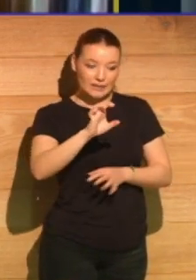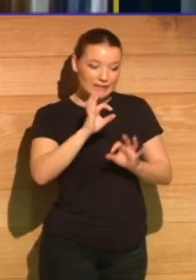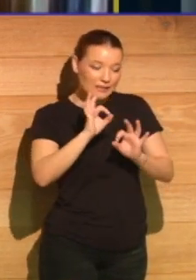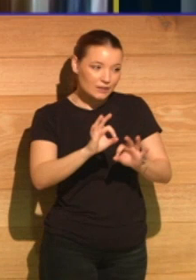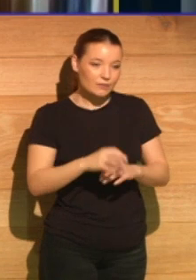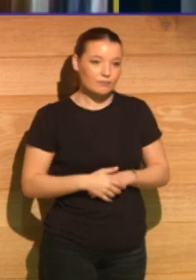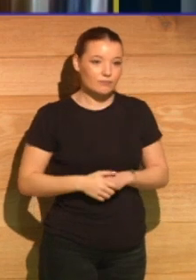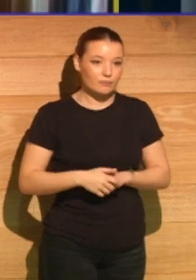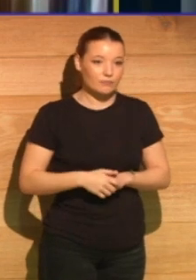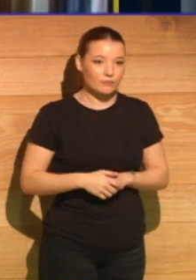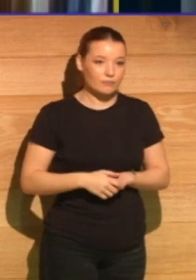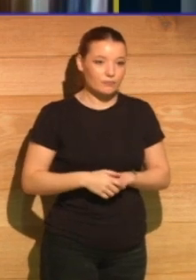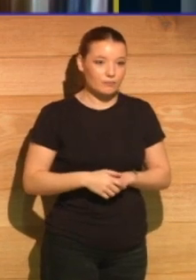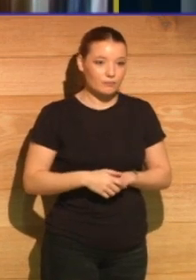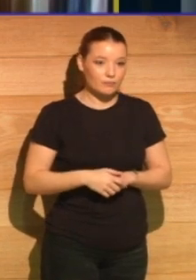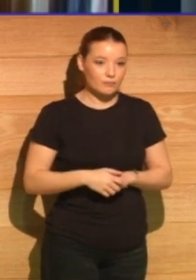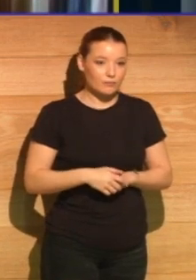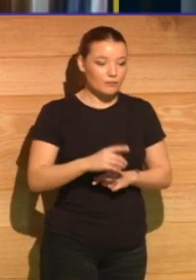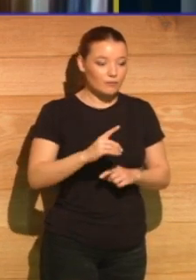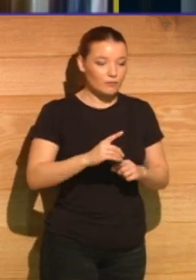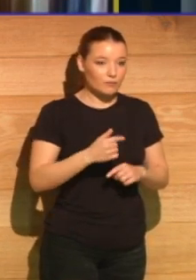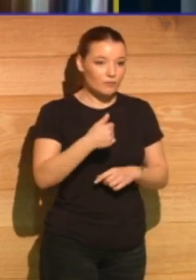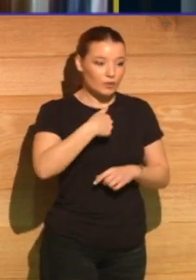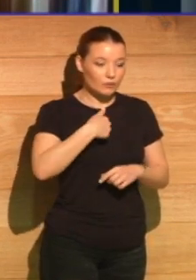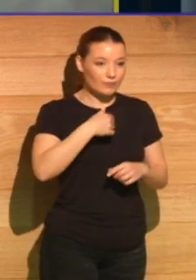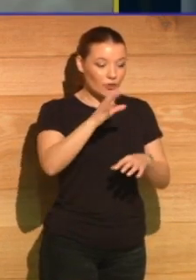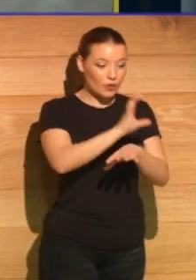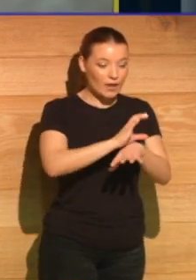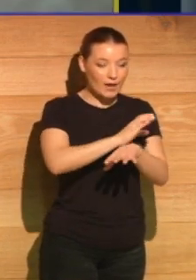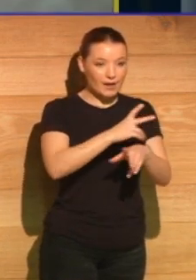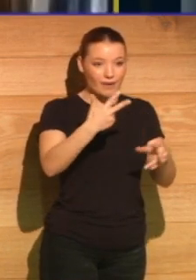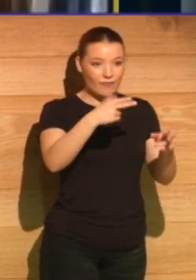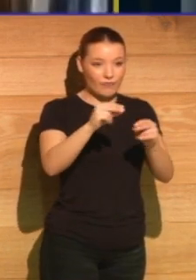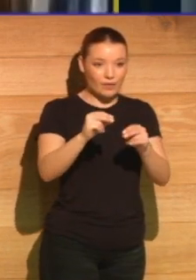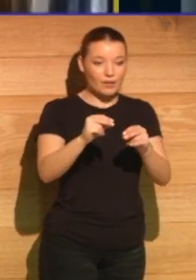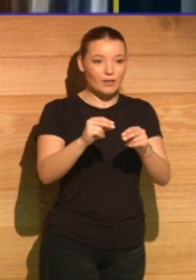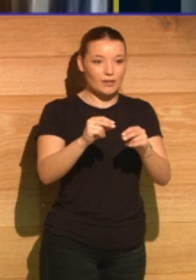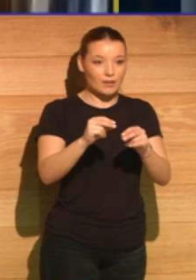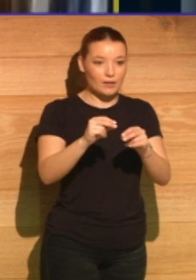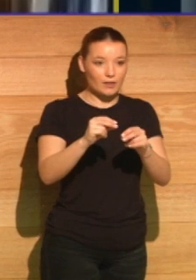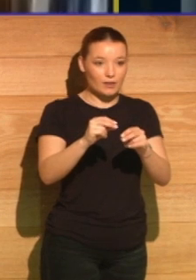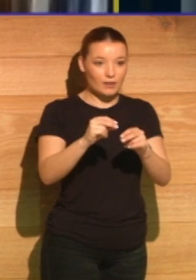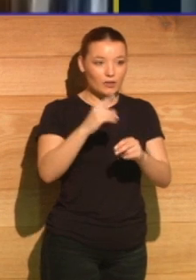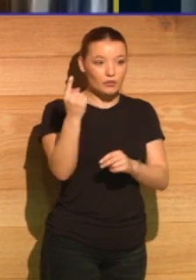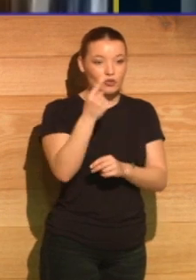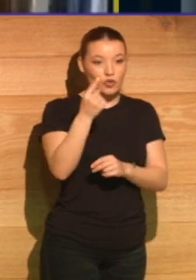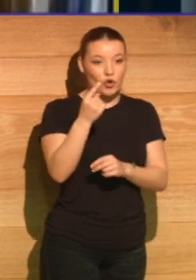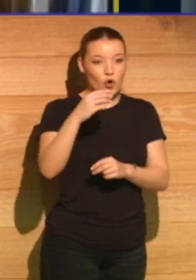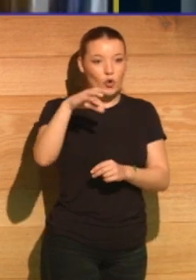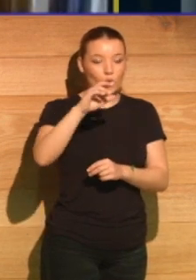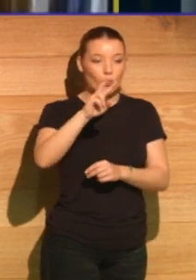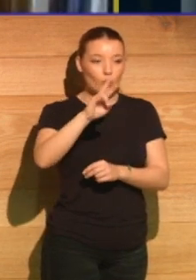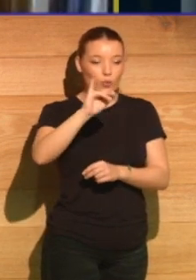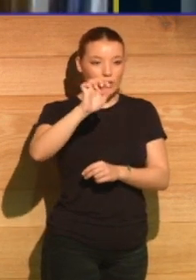ciencia. Y aún así acabé física y solo conocía a Madame Curie. Entonces